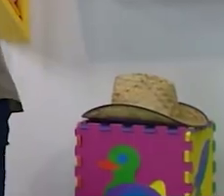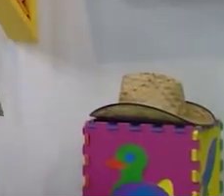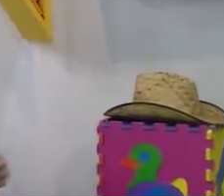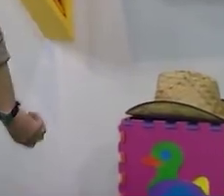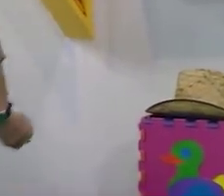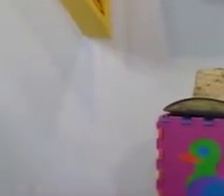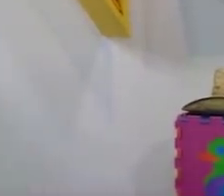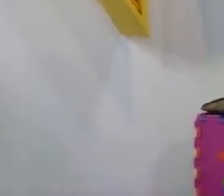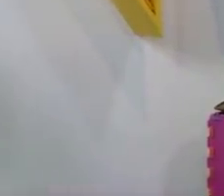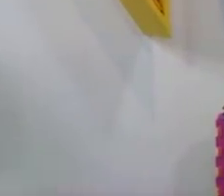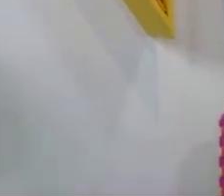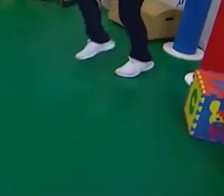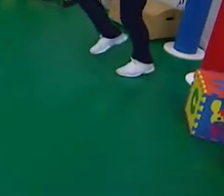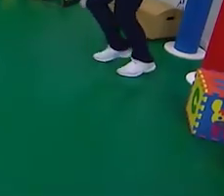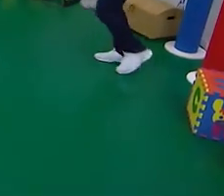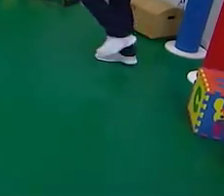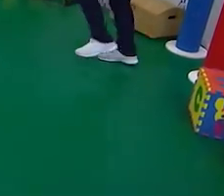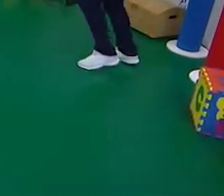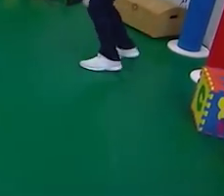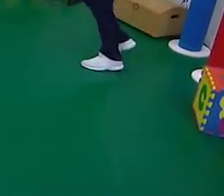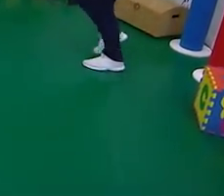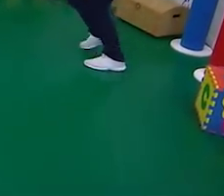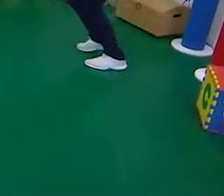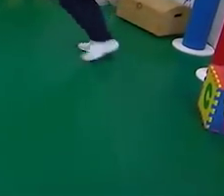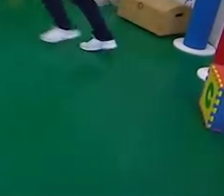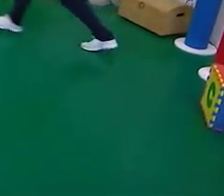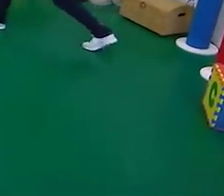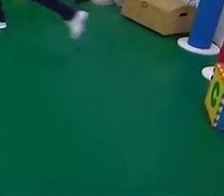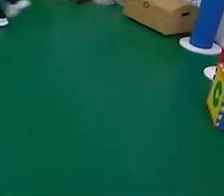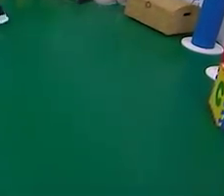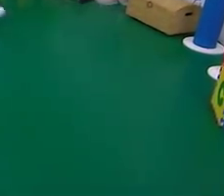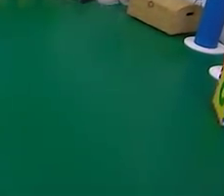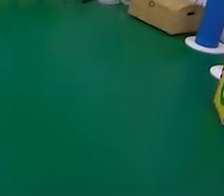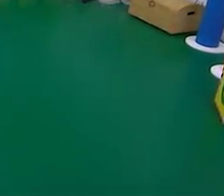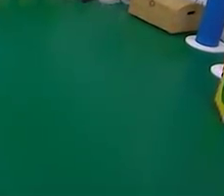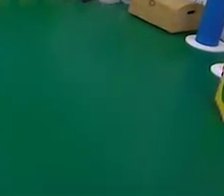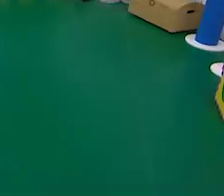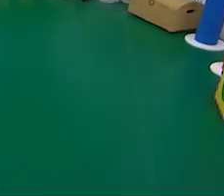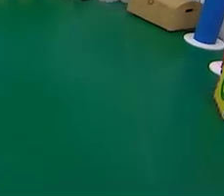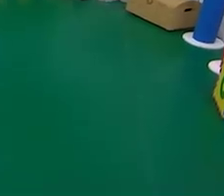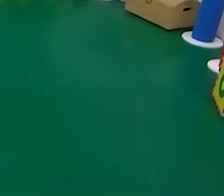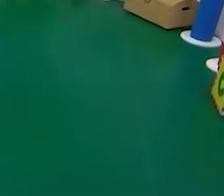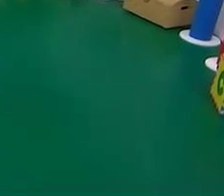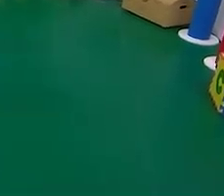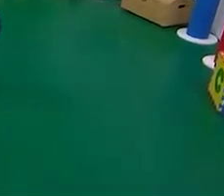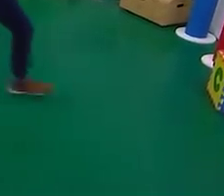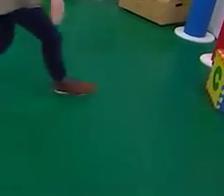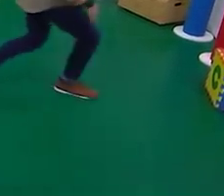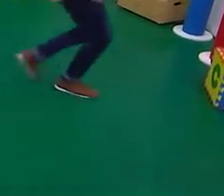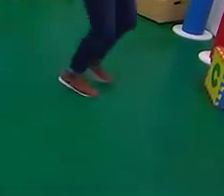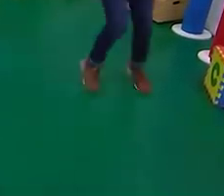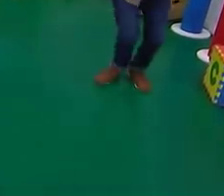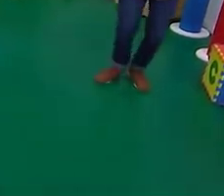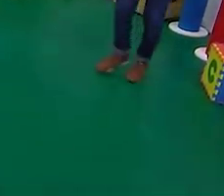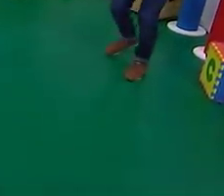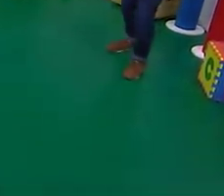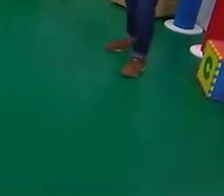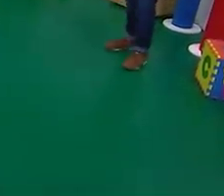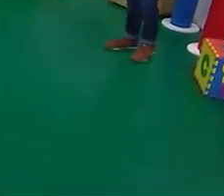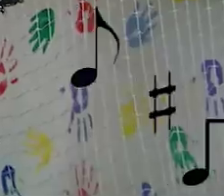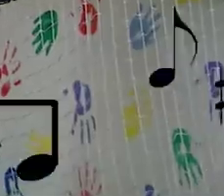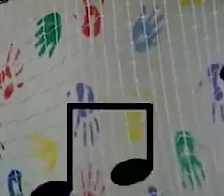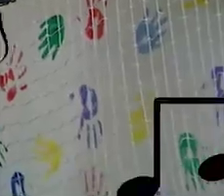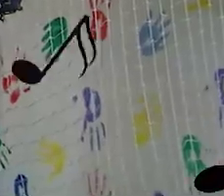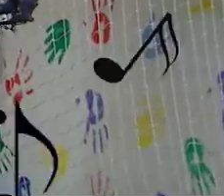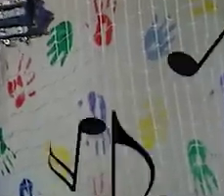nadar. Cuando el mosquito sale a pasear. Cuando el mosquito sale a pasear. Viene la mosca y la quiere